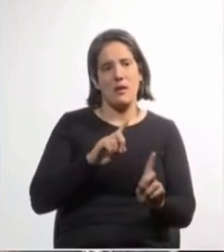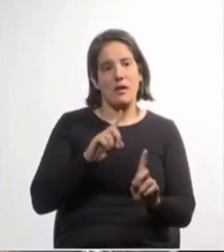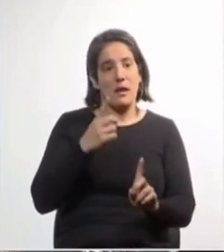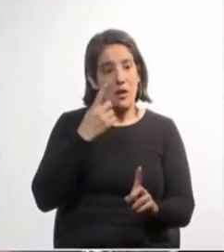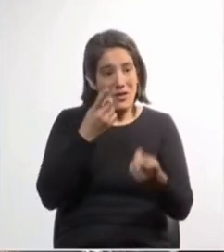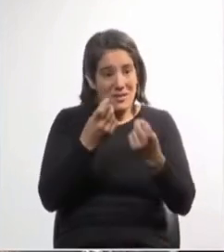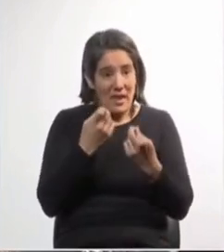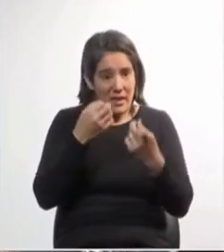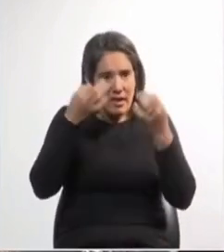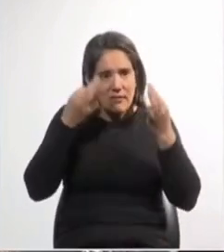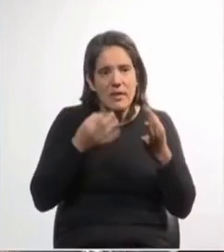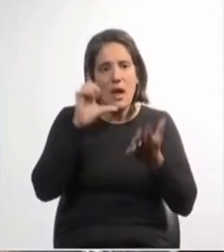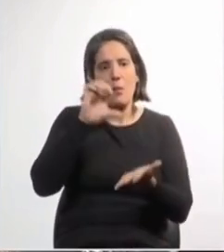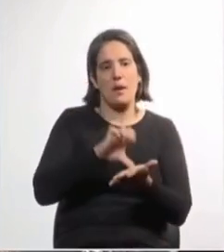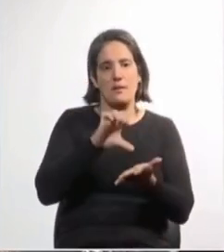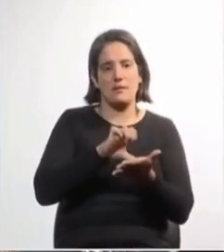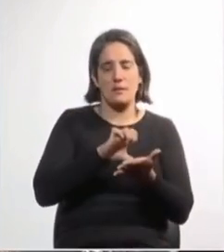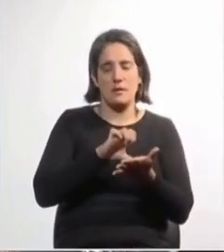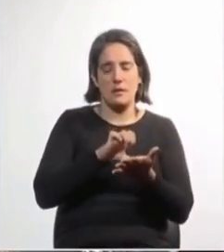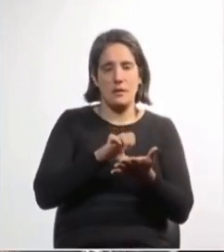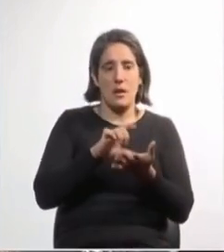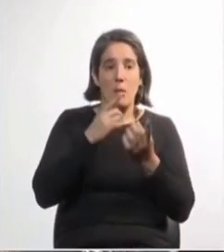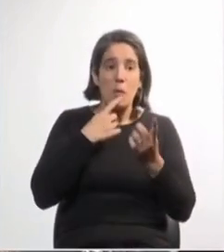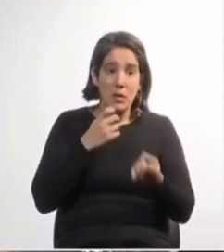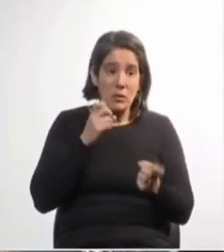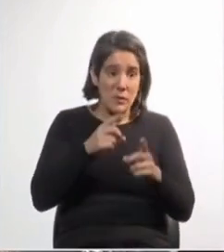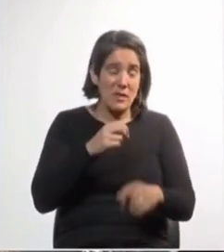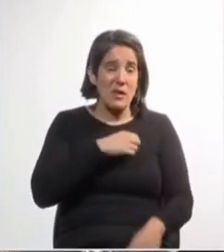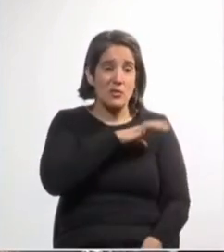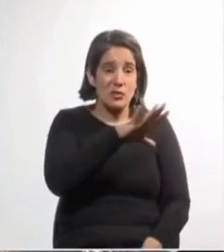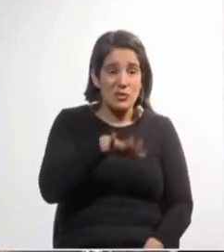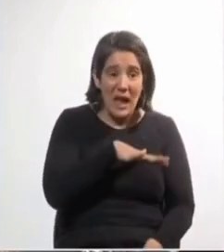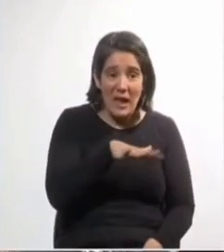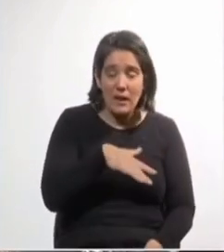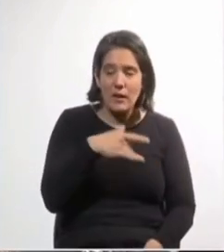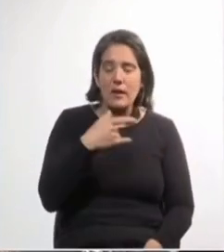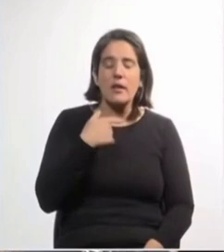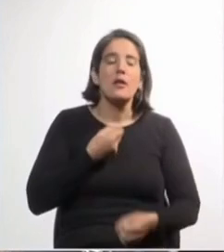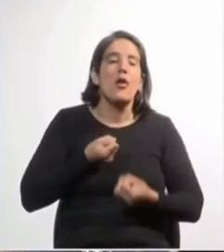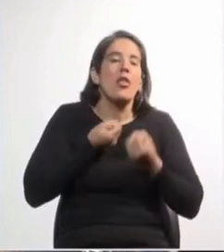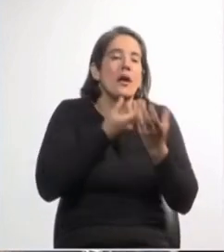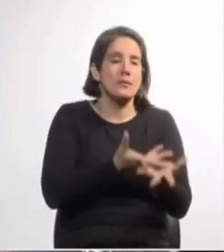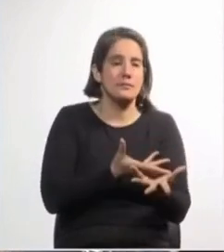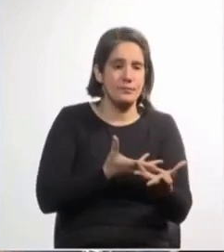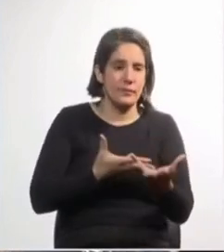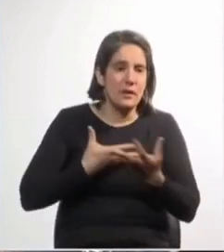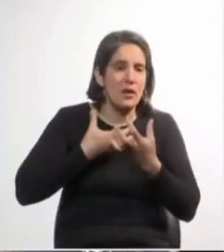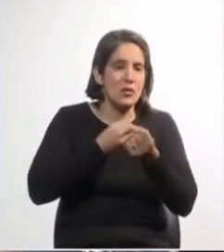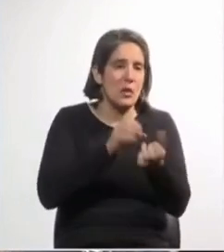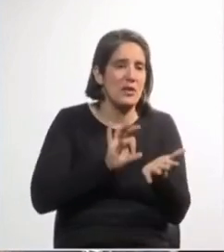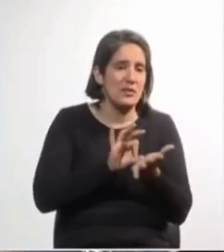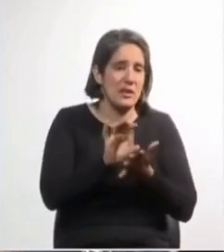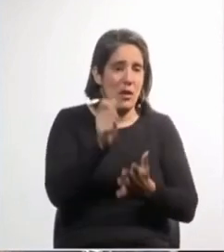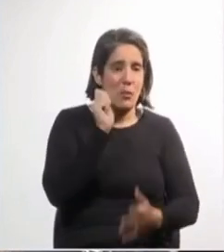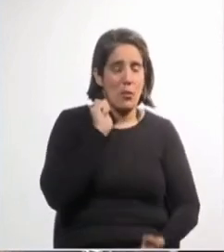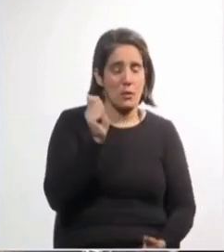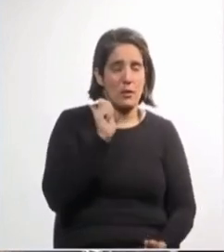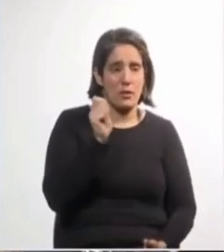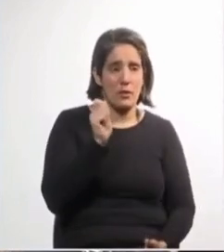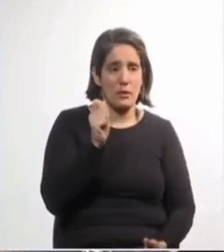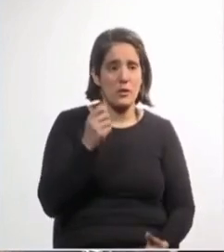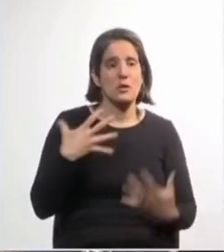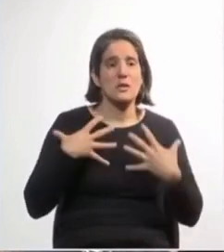necesidades del país, de la cobertura social, por supuesto, de la provisión de bienes y servicios públicos,